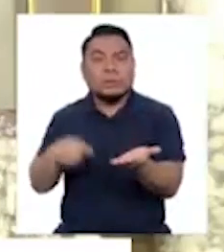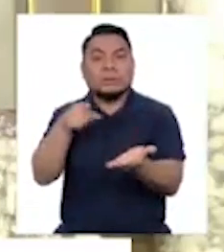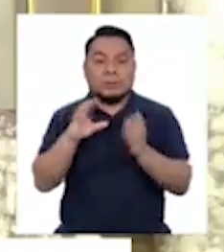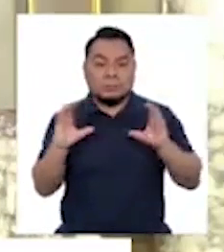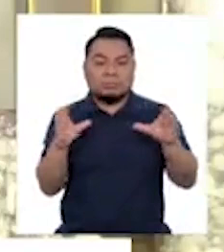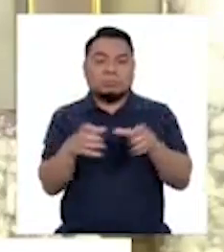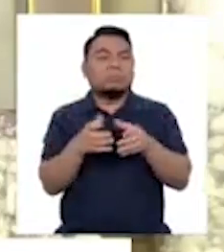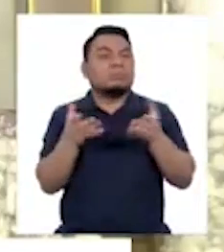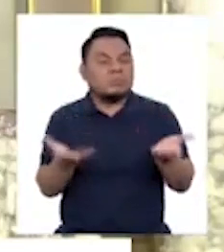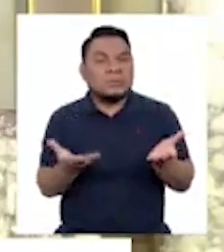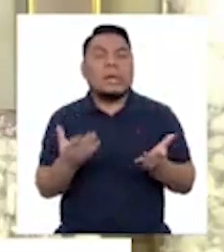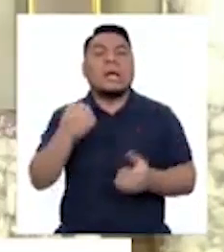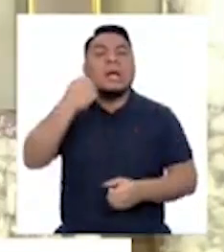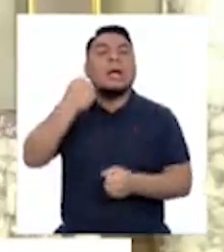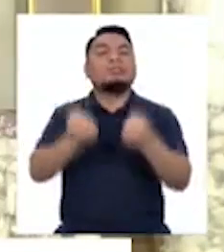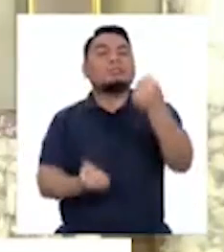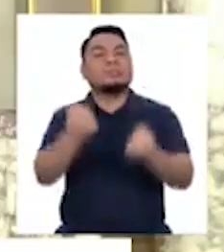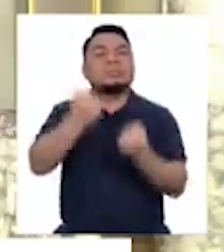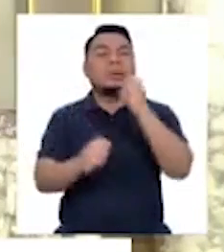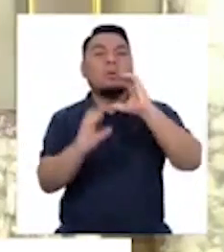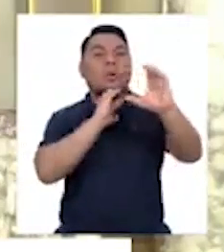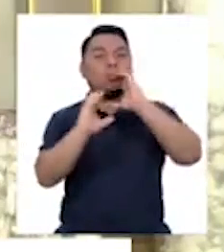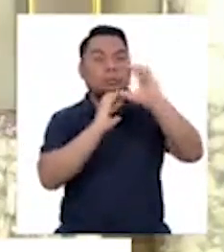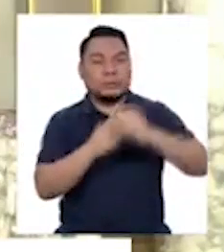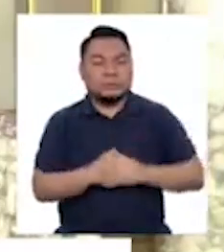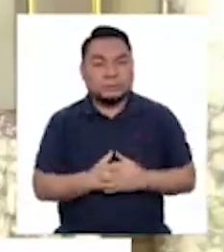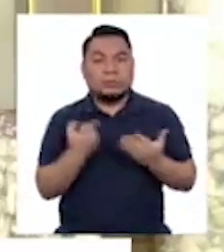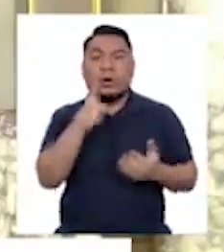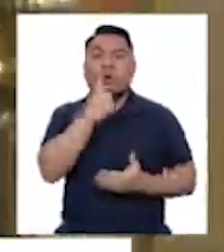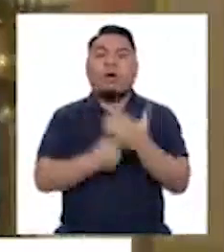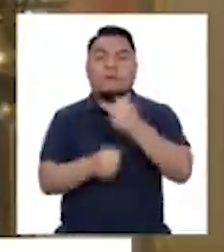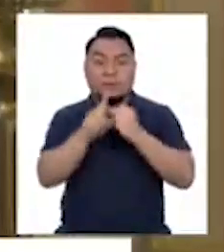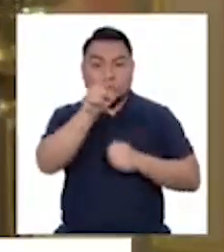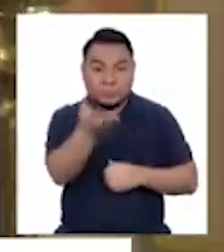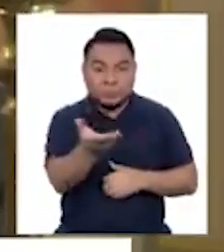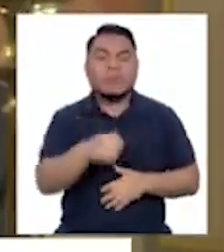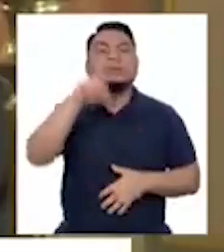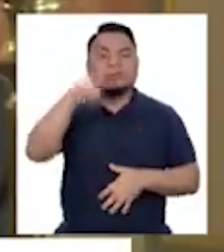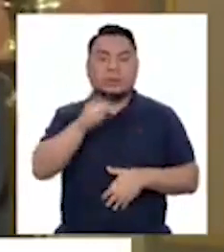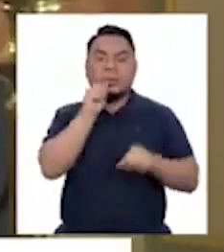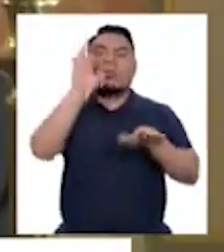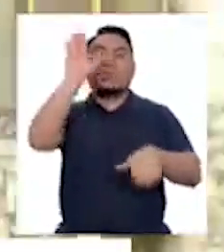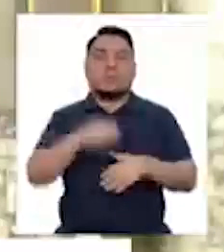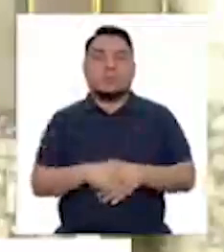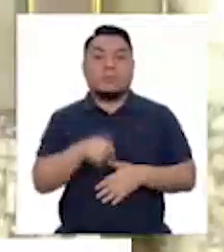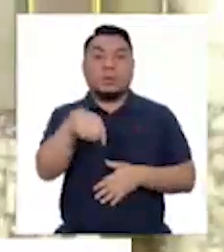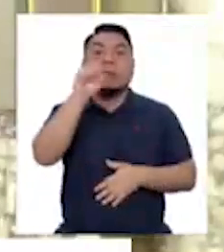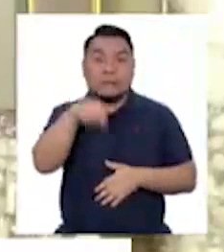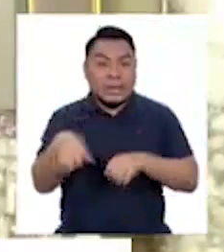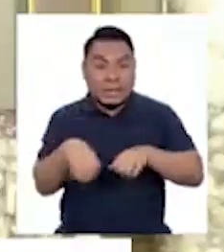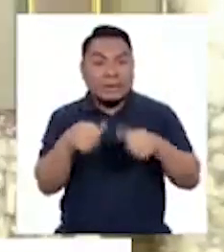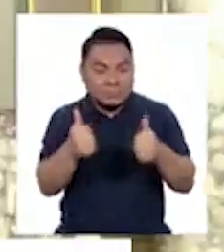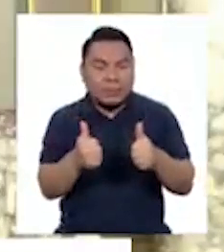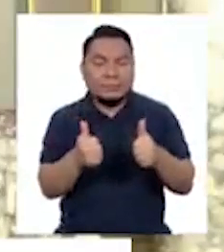el despacho de Transportes y Comunicaciones, que os confío. Sí, juro. Si así lo